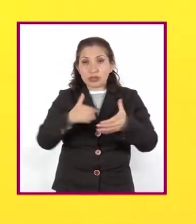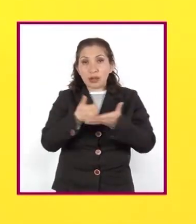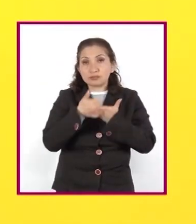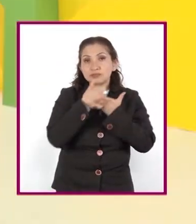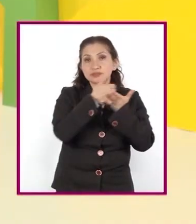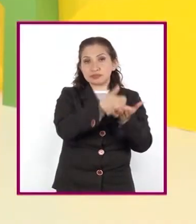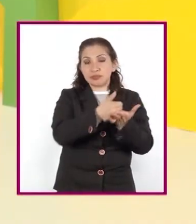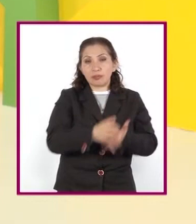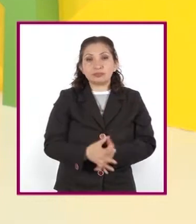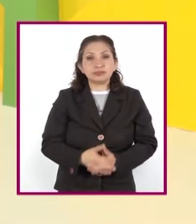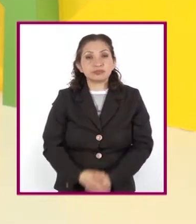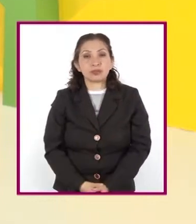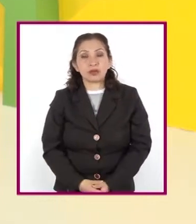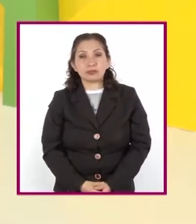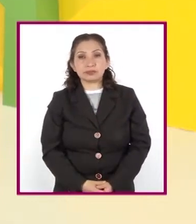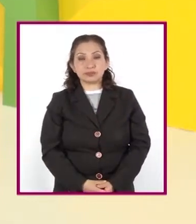comunidades.